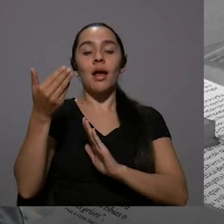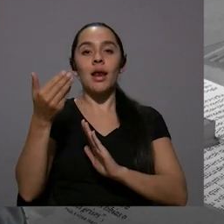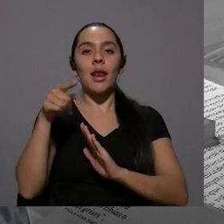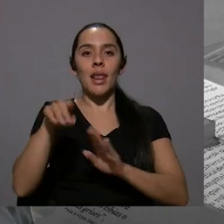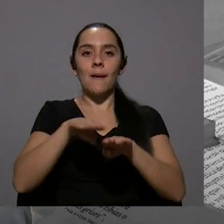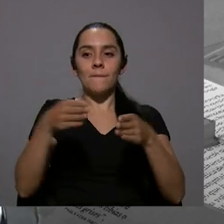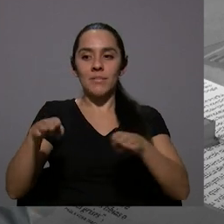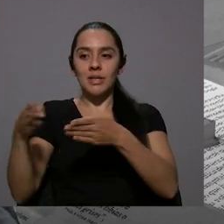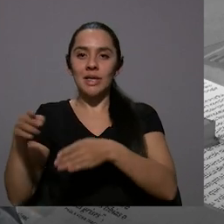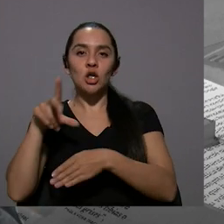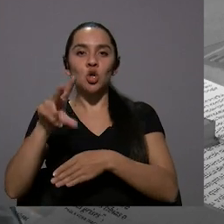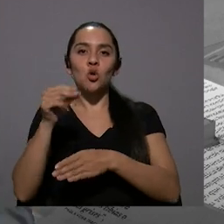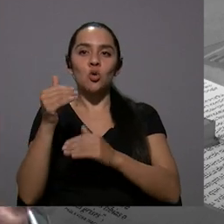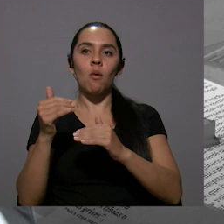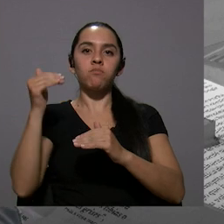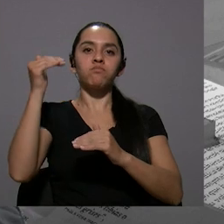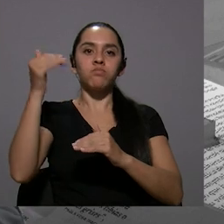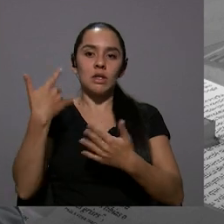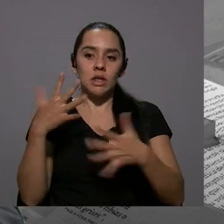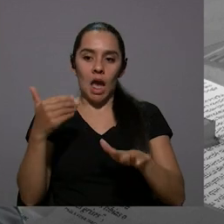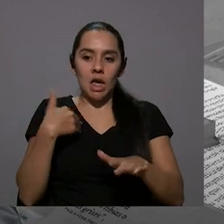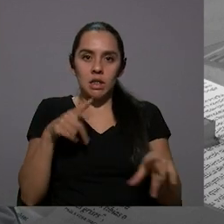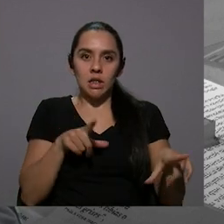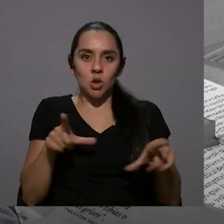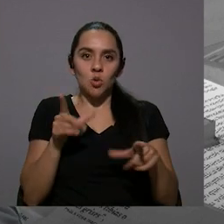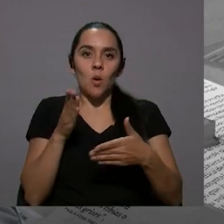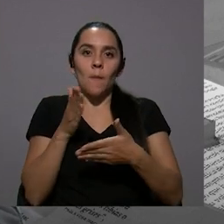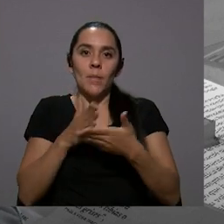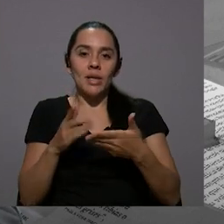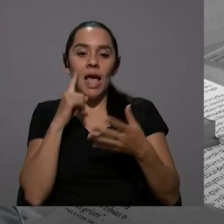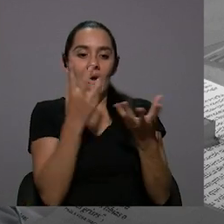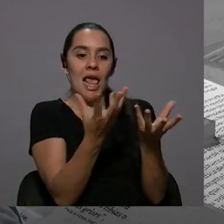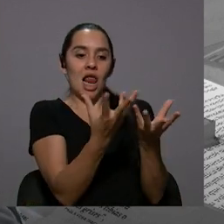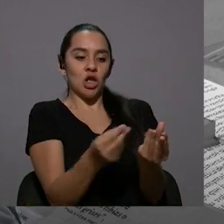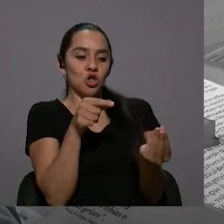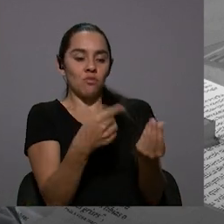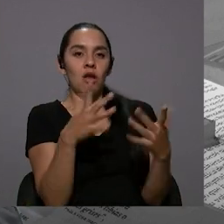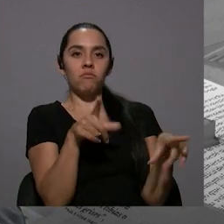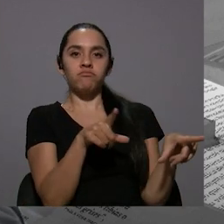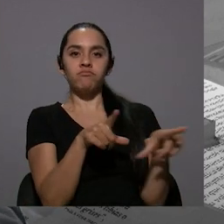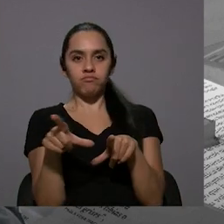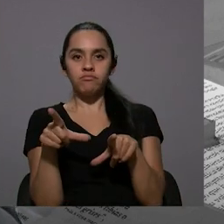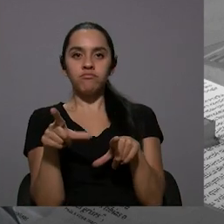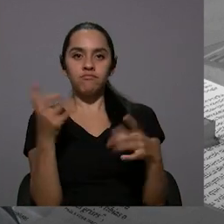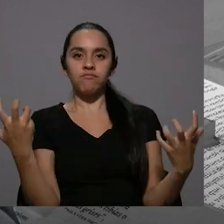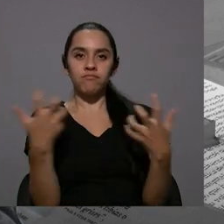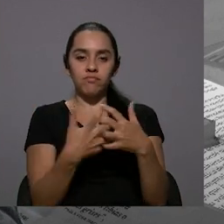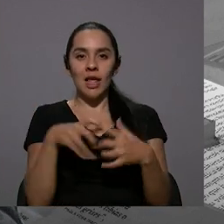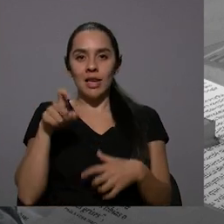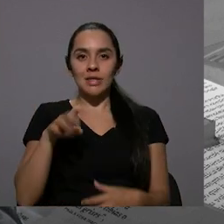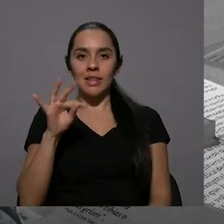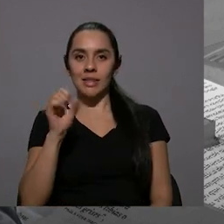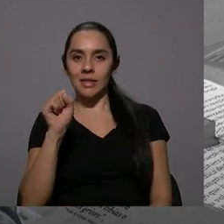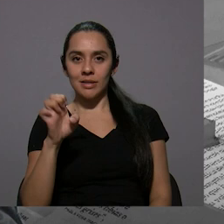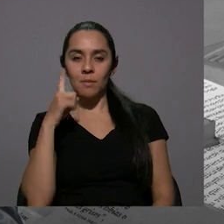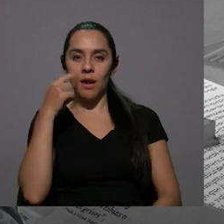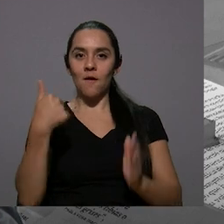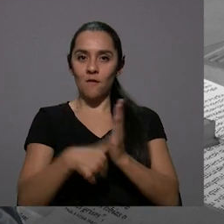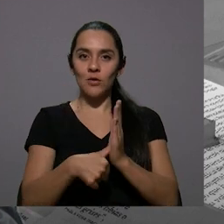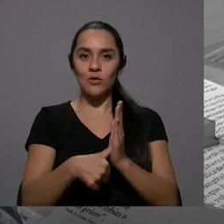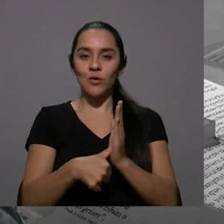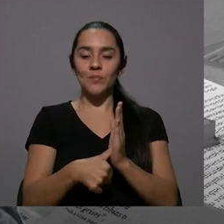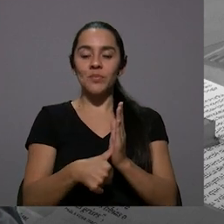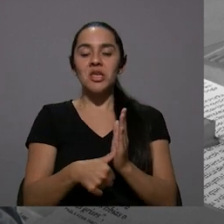no es exponencial sino que ya tenemos una gran parte que es el Software que ya se hizo adecuado a nuestras necesidades verdad Entonces